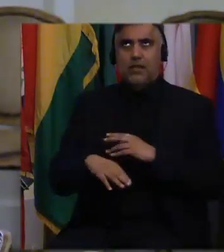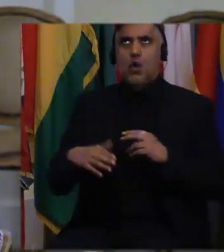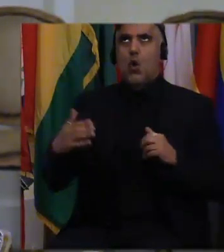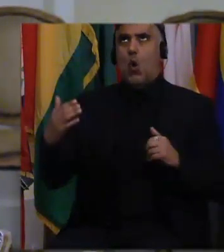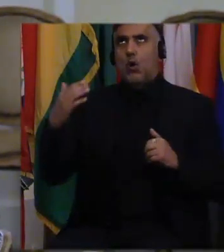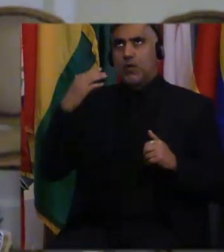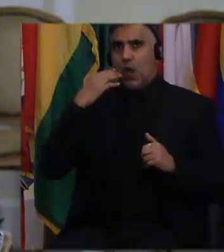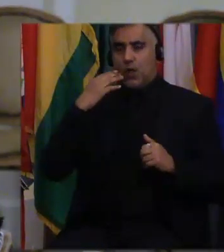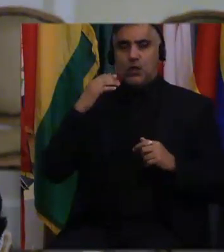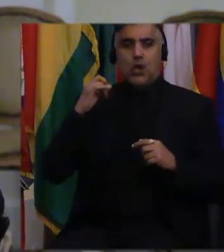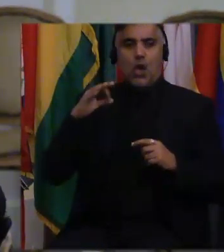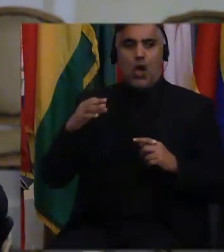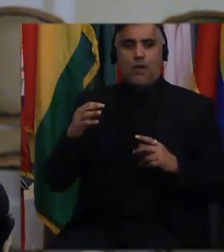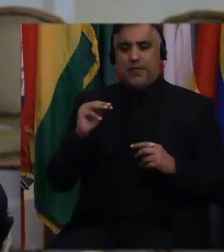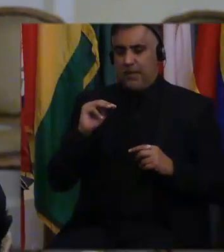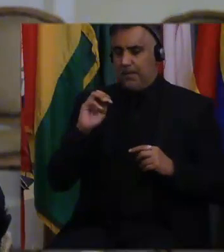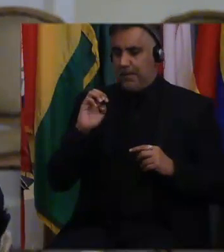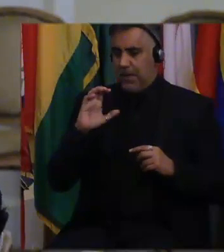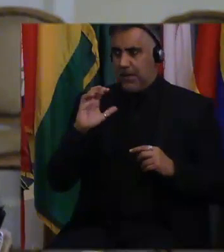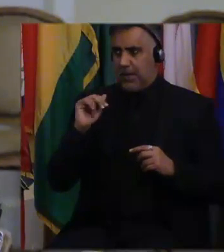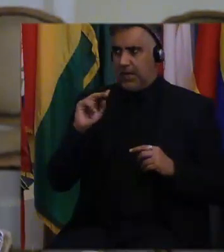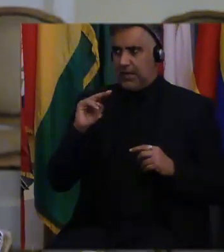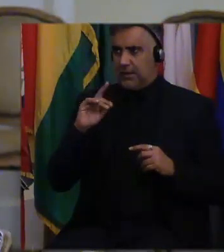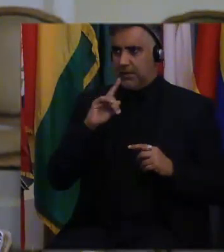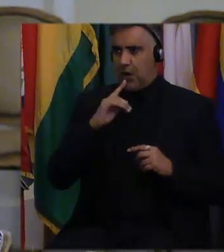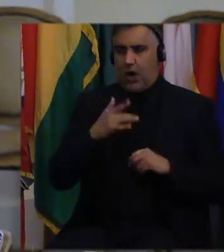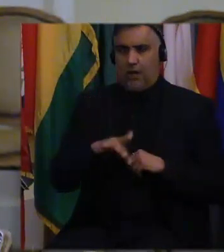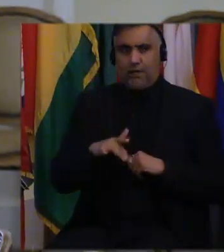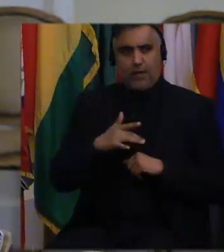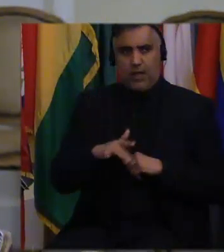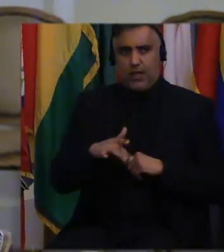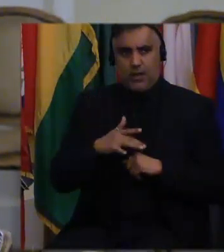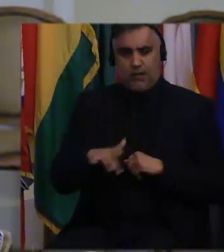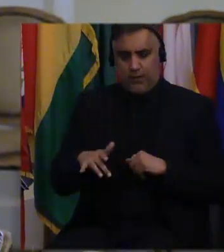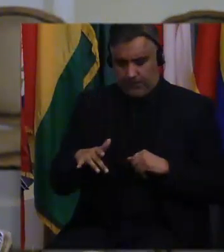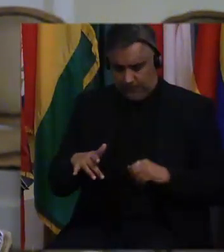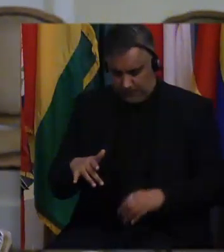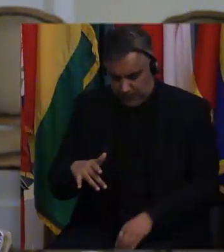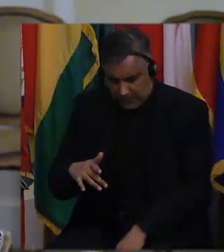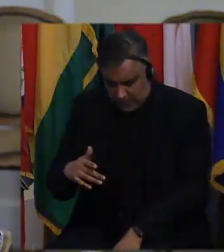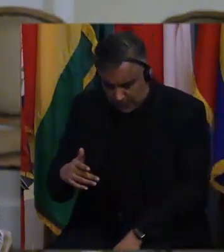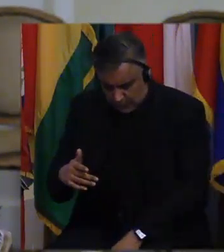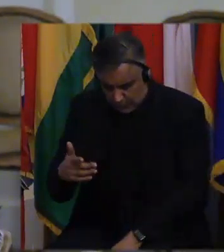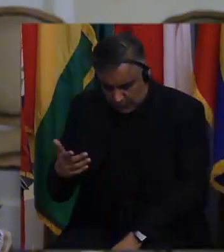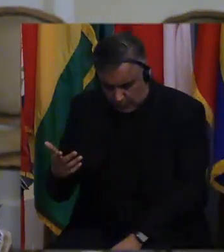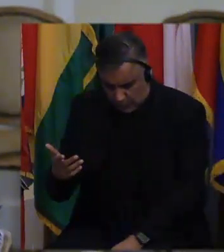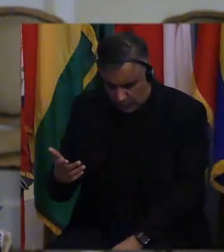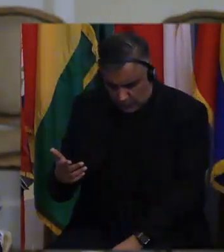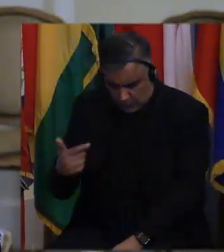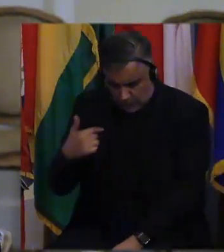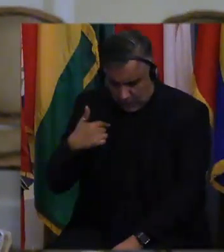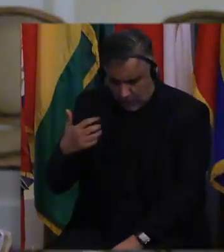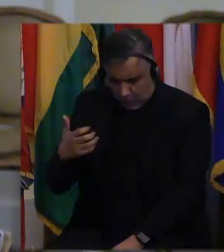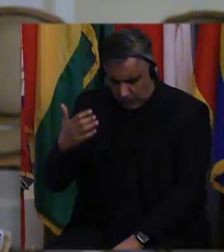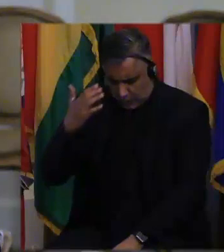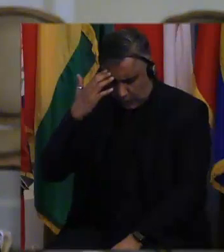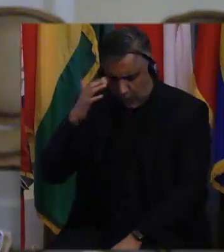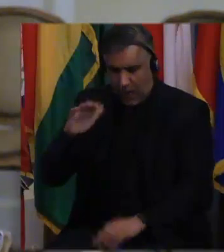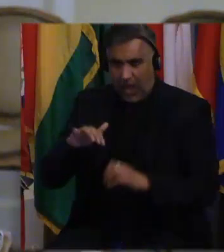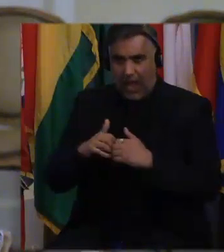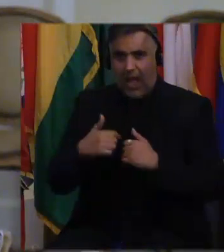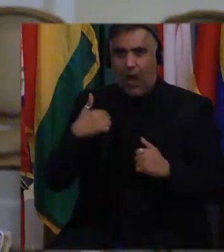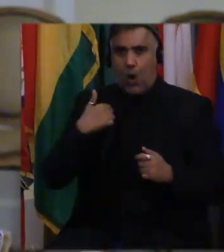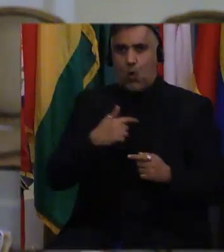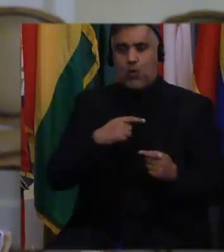de los mecanismos que tenemos. Entonces quiero saber esto, ¿cómo cambiar la visión de las mujeres que